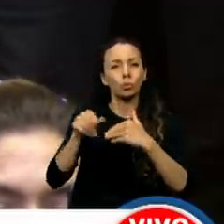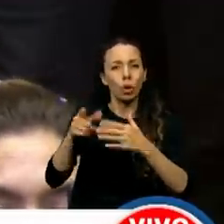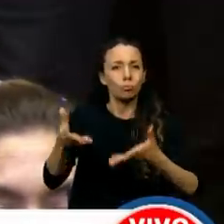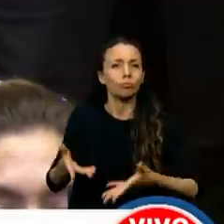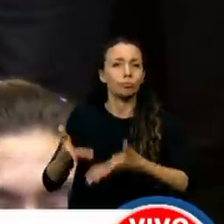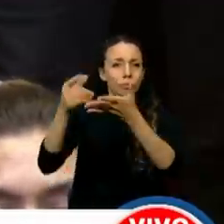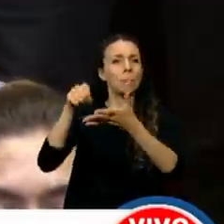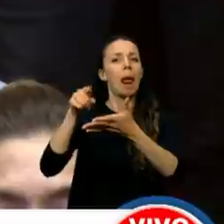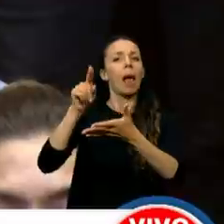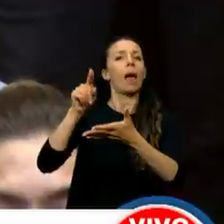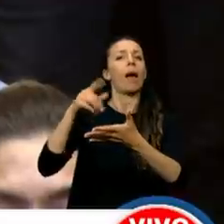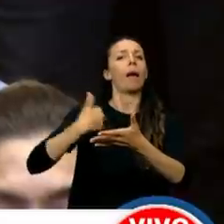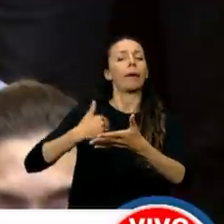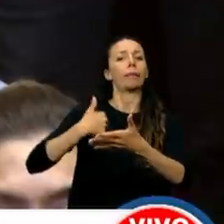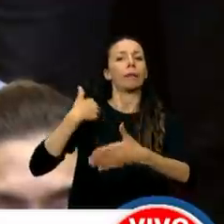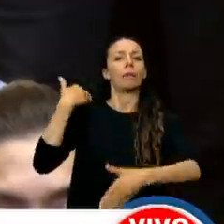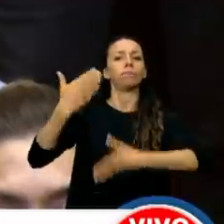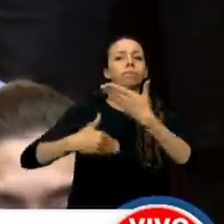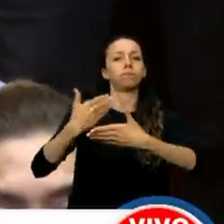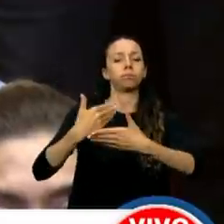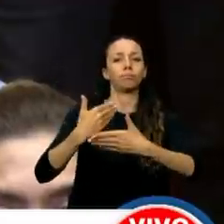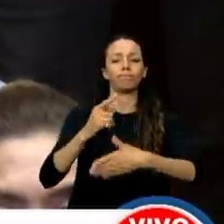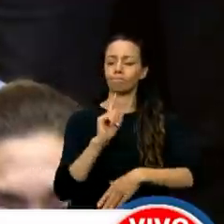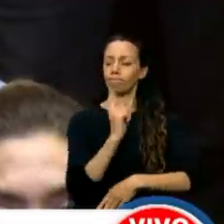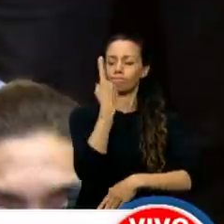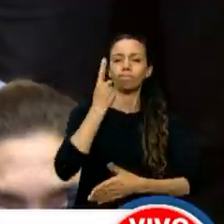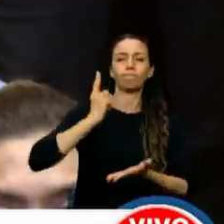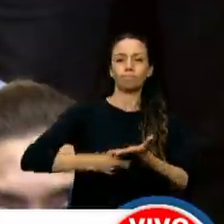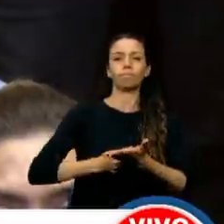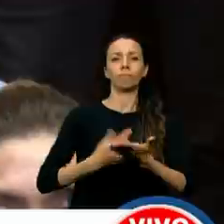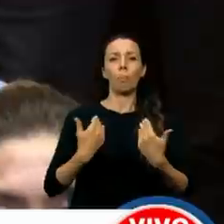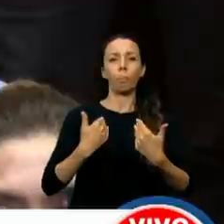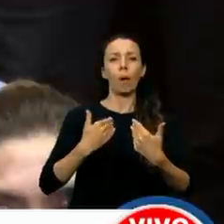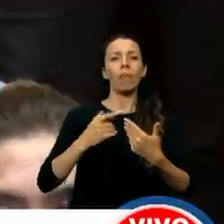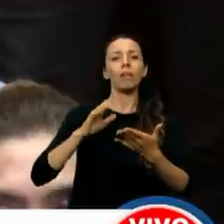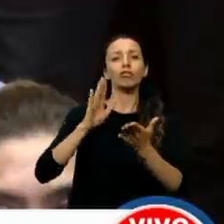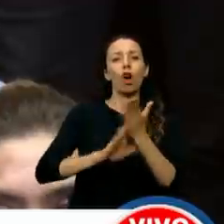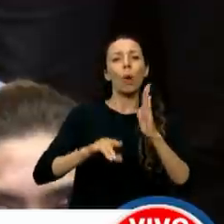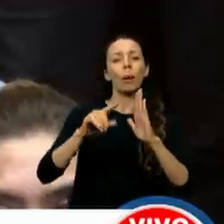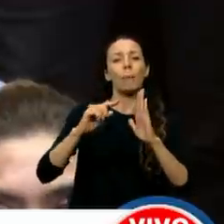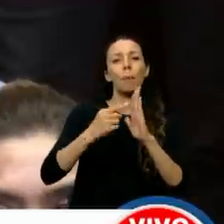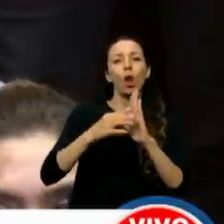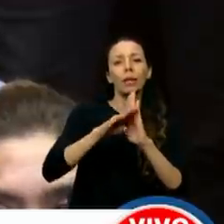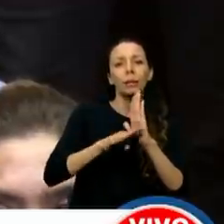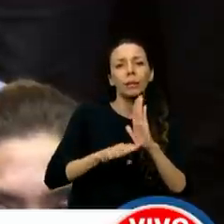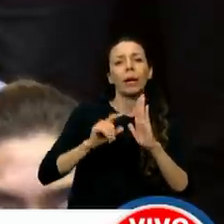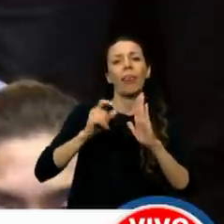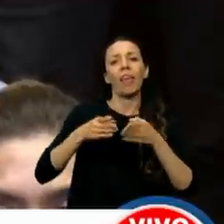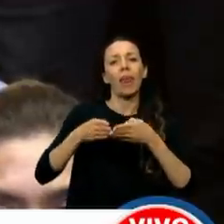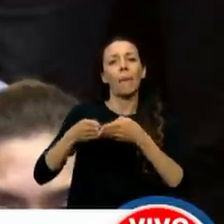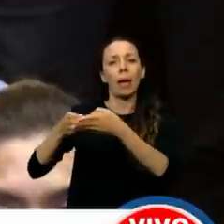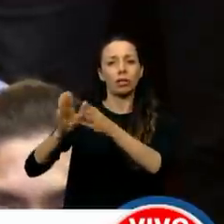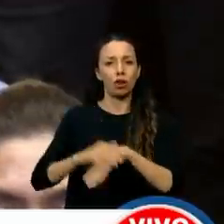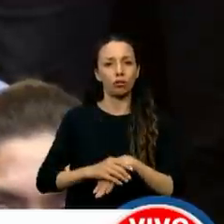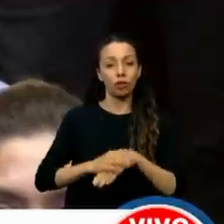argentina a tener en nuestras manos nuestra soberanía nacional y nuestra definición de nuestra política de navegación estos ríos internos por los que pasa el